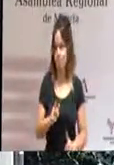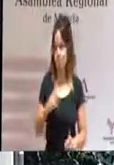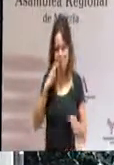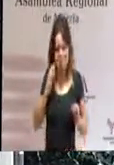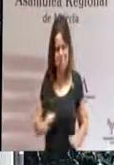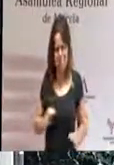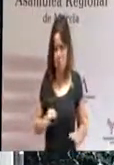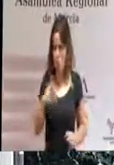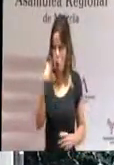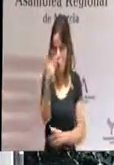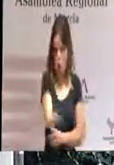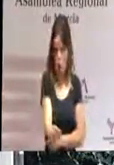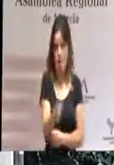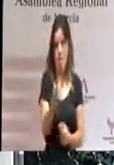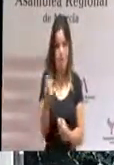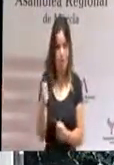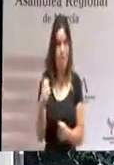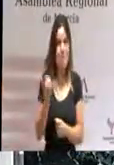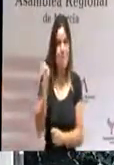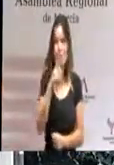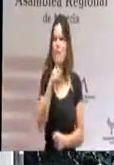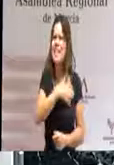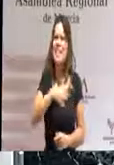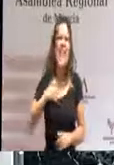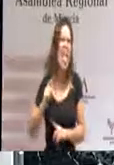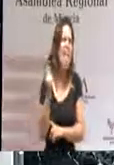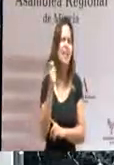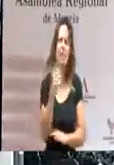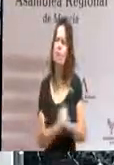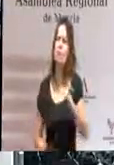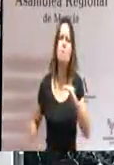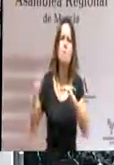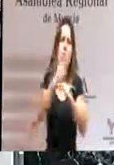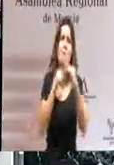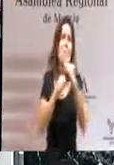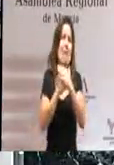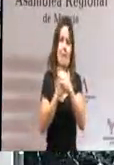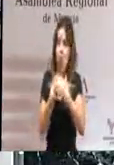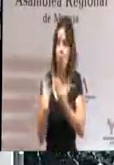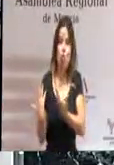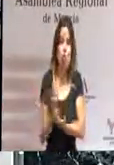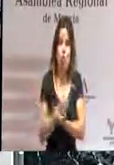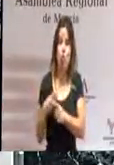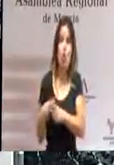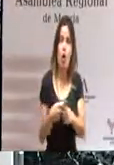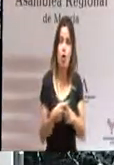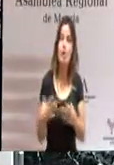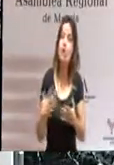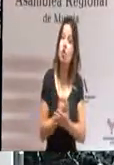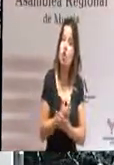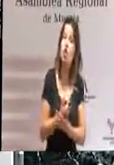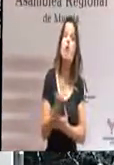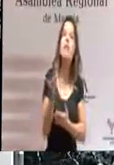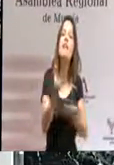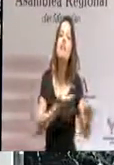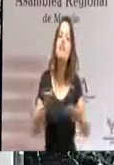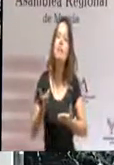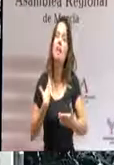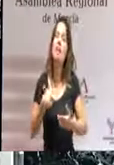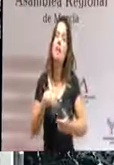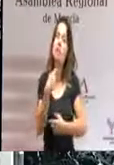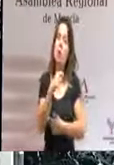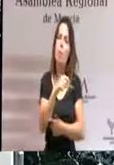no, porque queremos la excelencia, una excelencia compartida con todos. Y a todos ha invitado el presidente